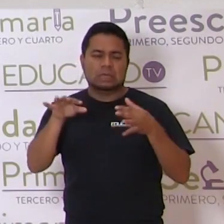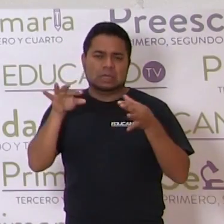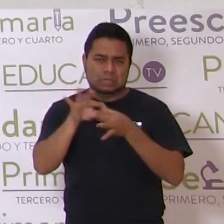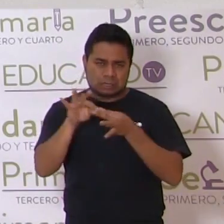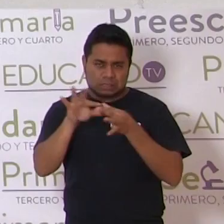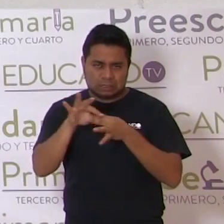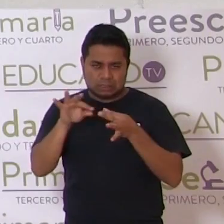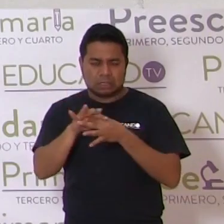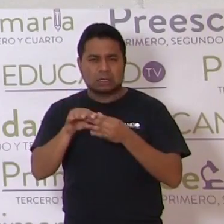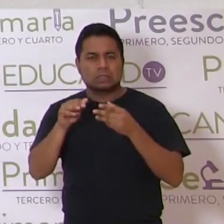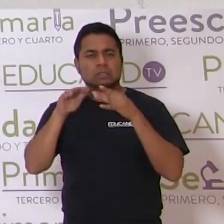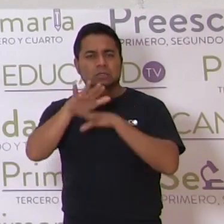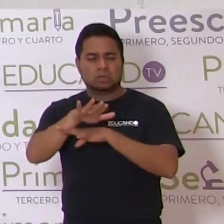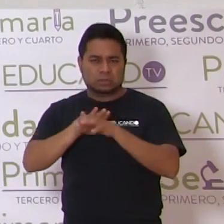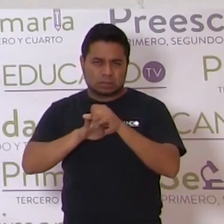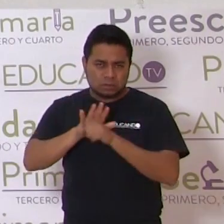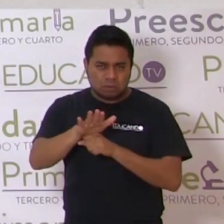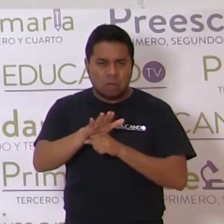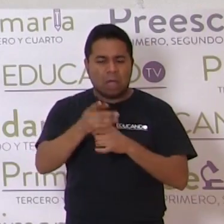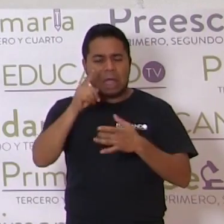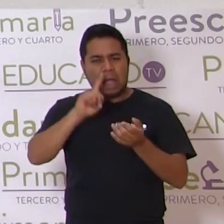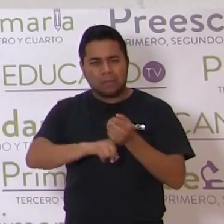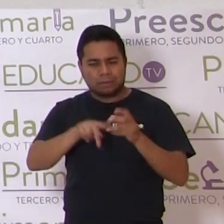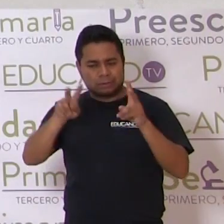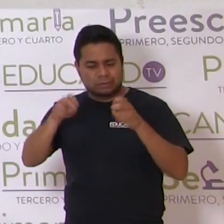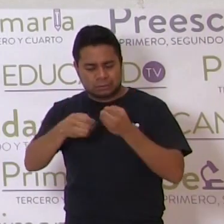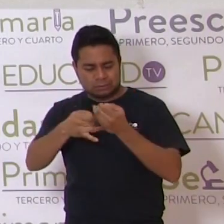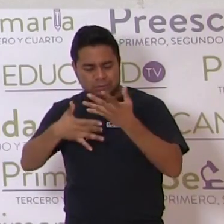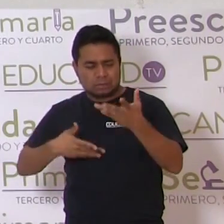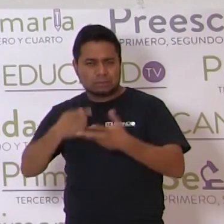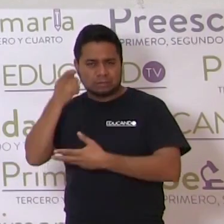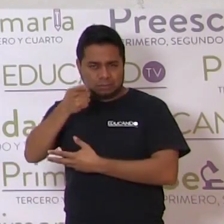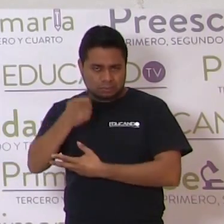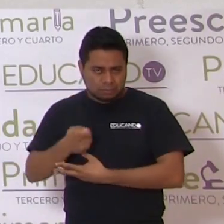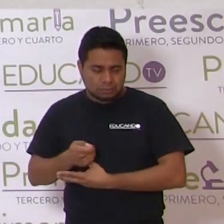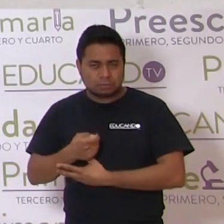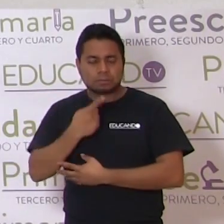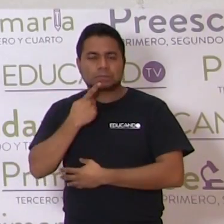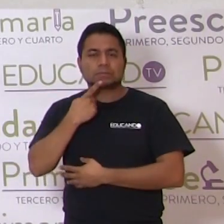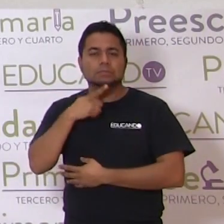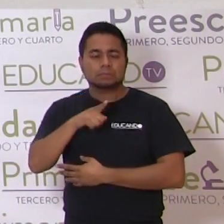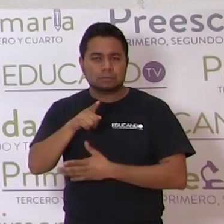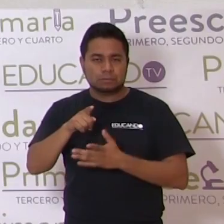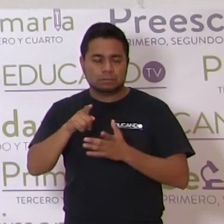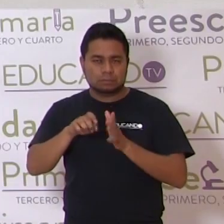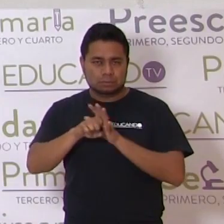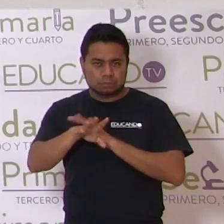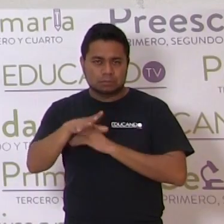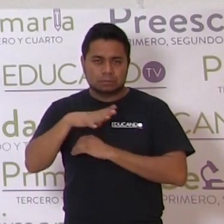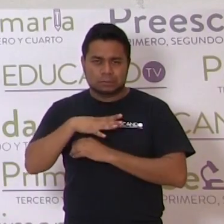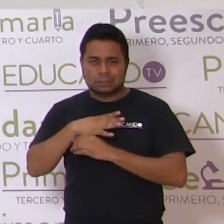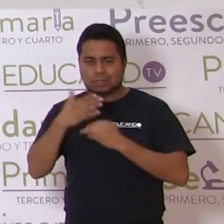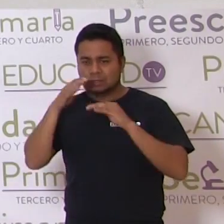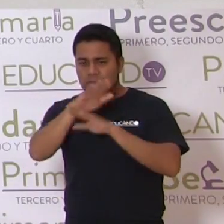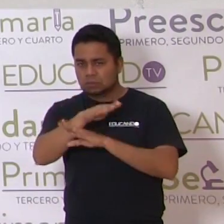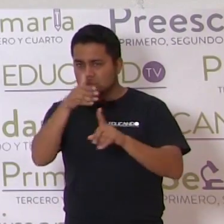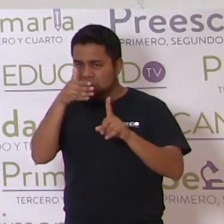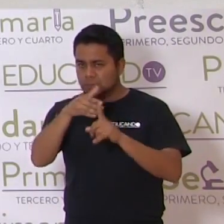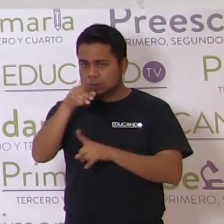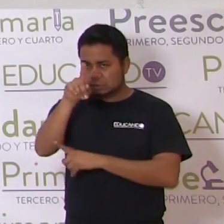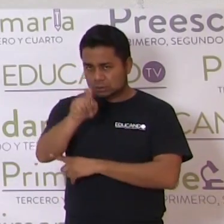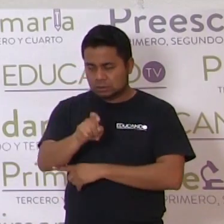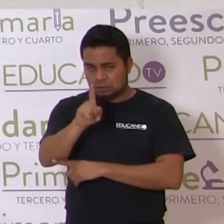varios datos acerca de lo que se va a tratar el tema. Nos está diciendo que es obviamente acerca del agua, que ya nos había